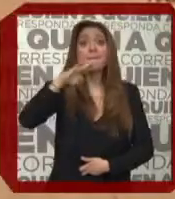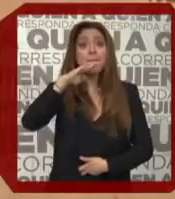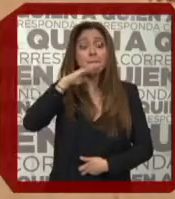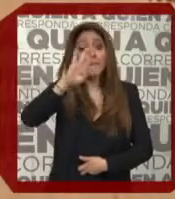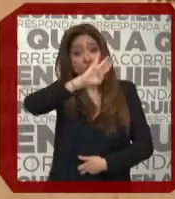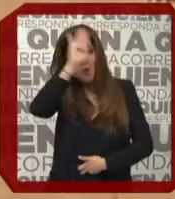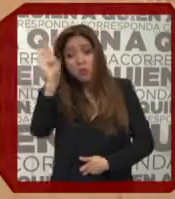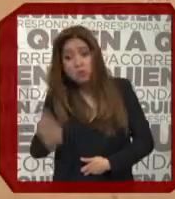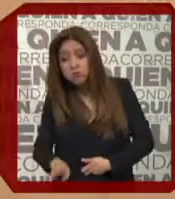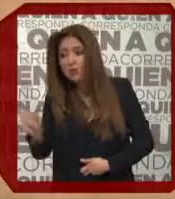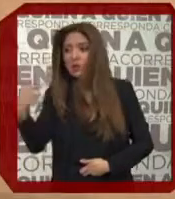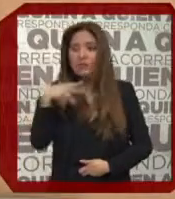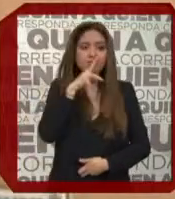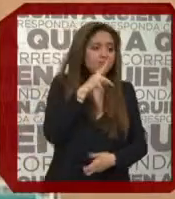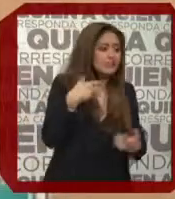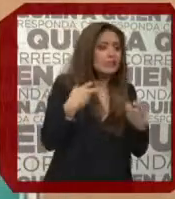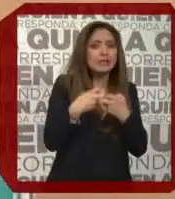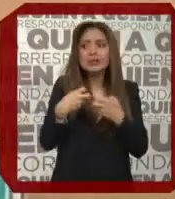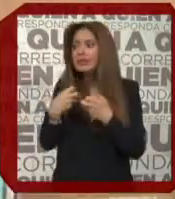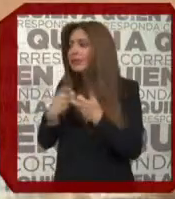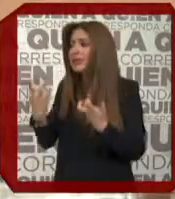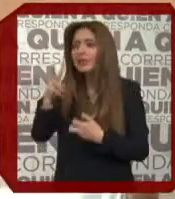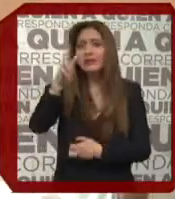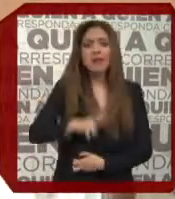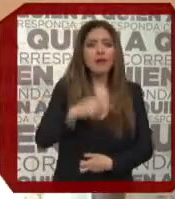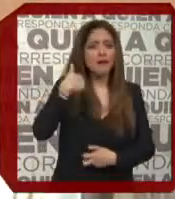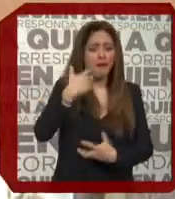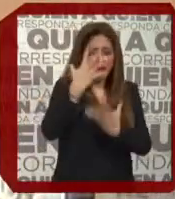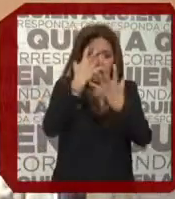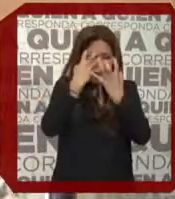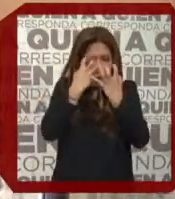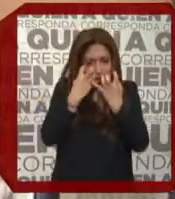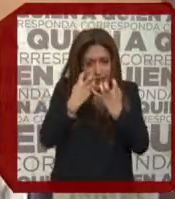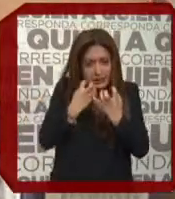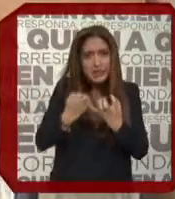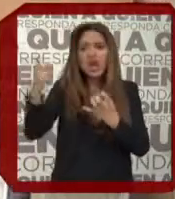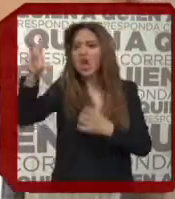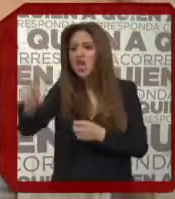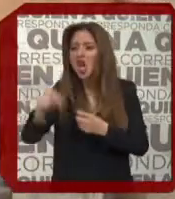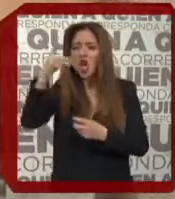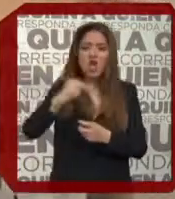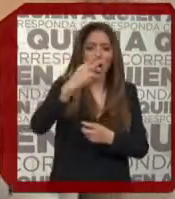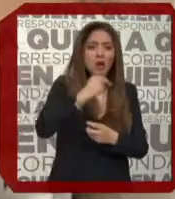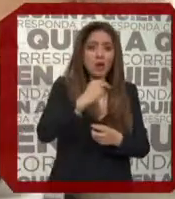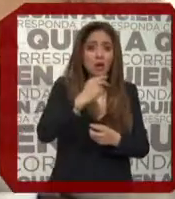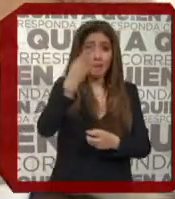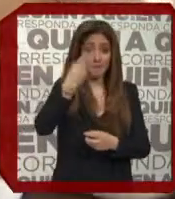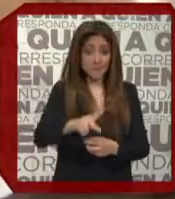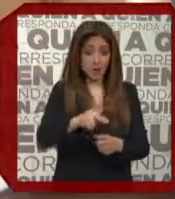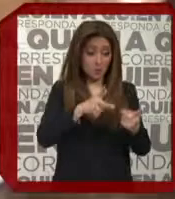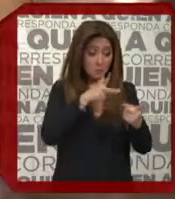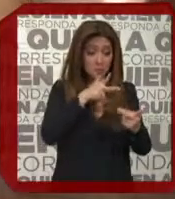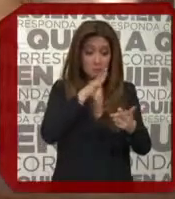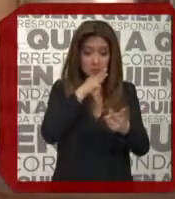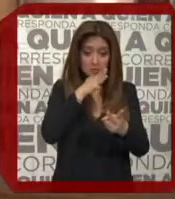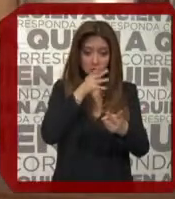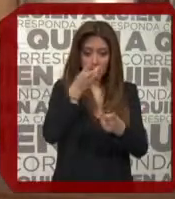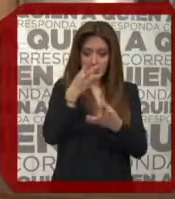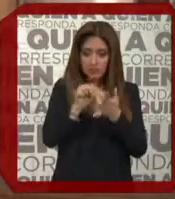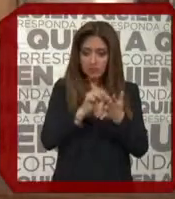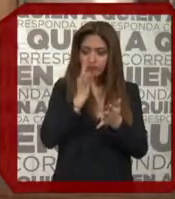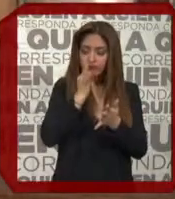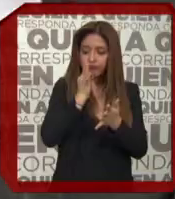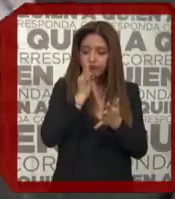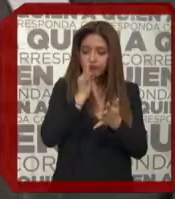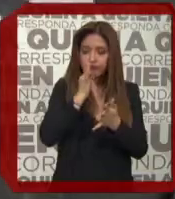aguantó tanta presión. Mucha tristeza, tanta negativa. En menos de 3 meses perdió a sus padres. Ahora ella carga